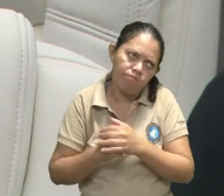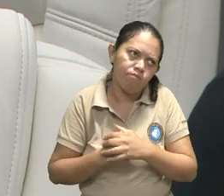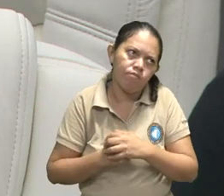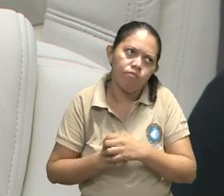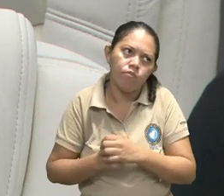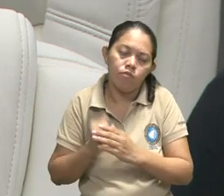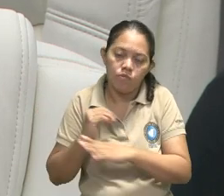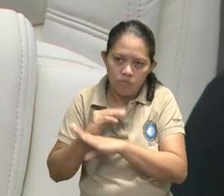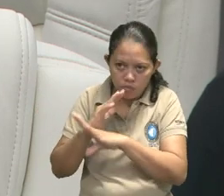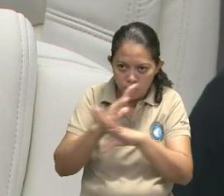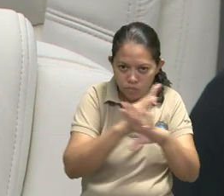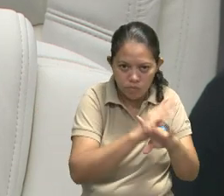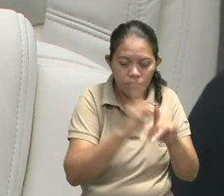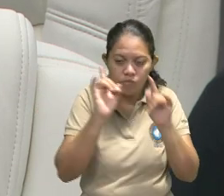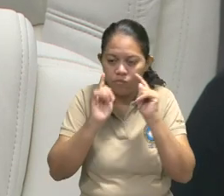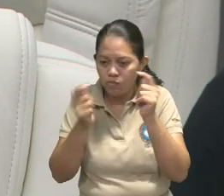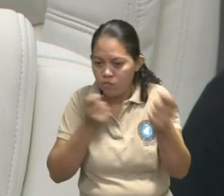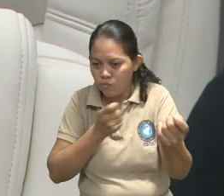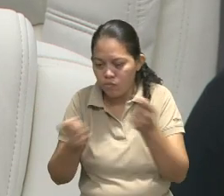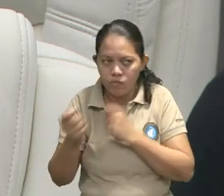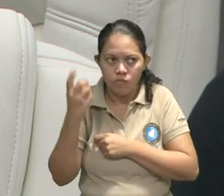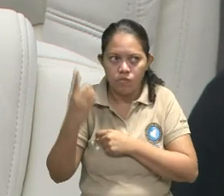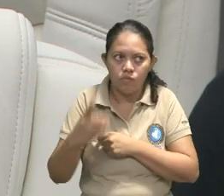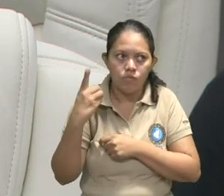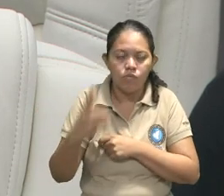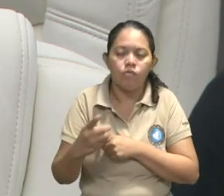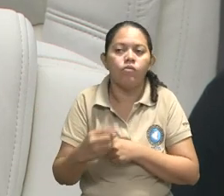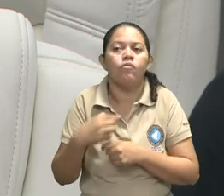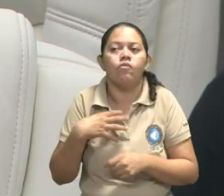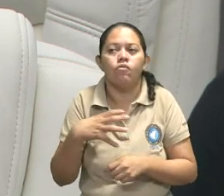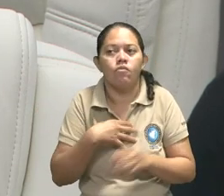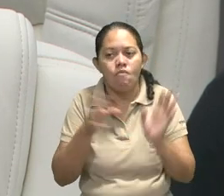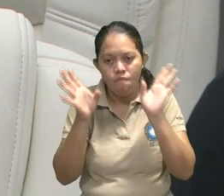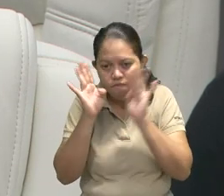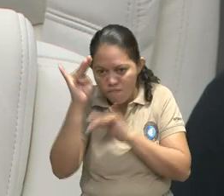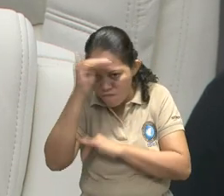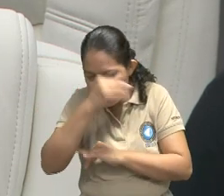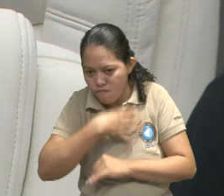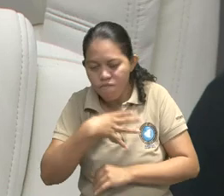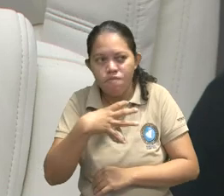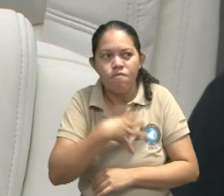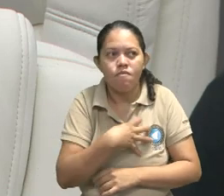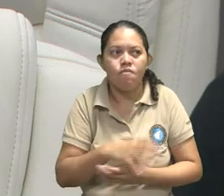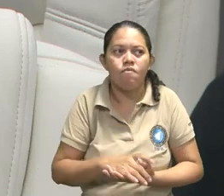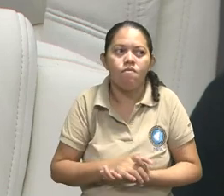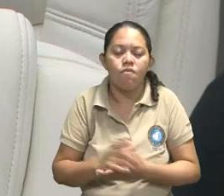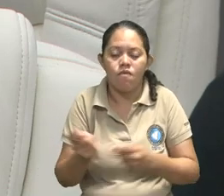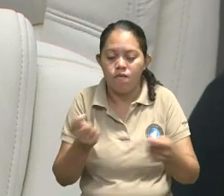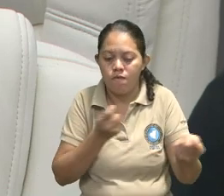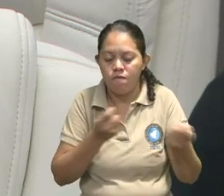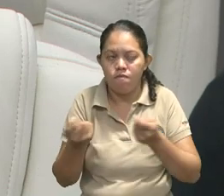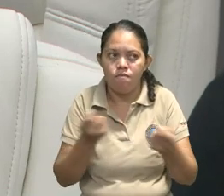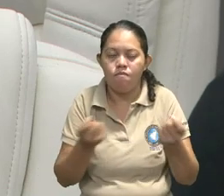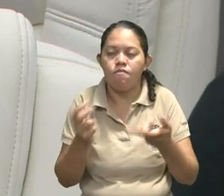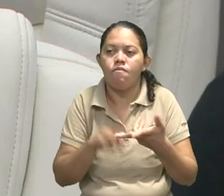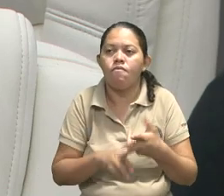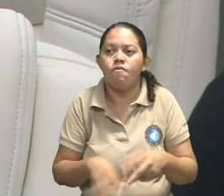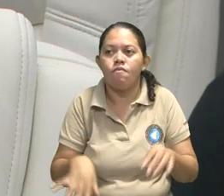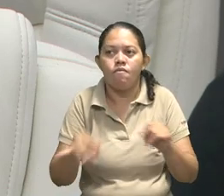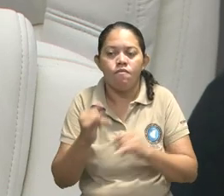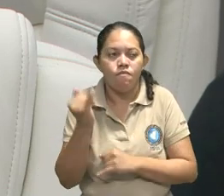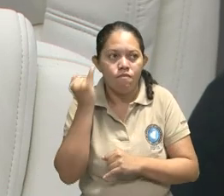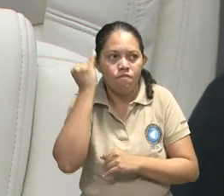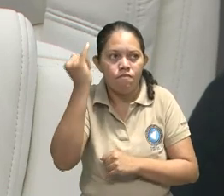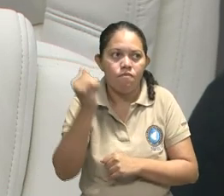de seguridad y protección de los derechos digitales, e incluso se habla sobre las regulaciones en materia de